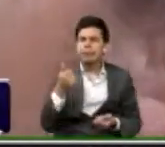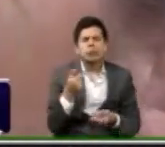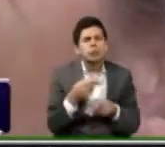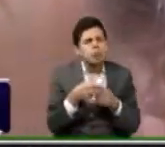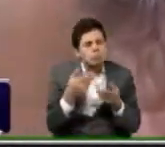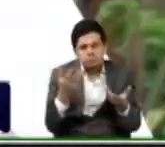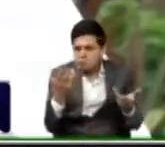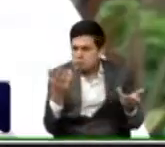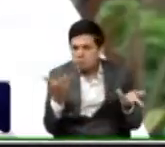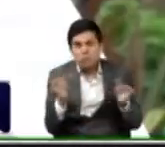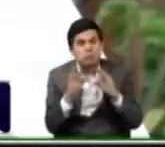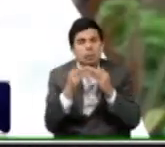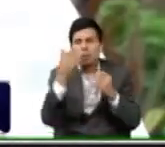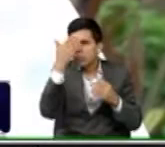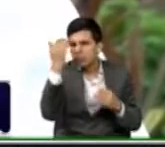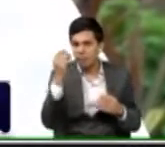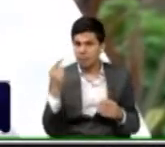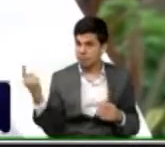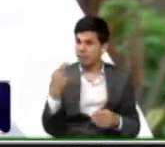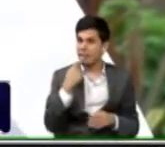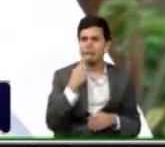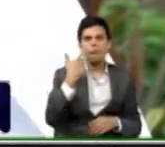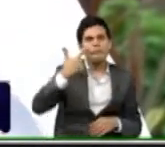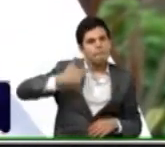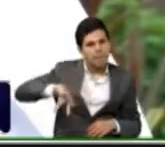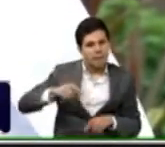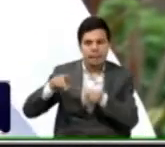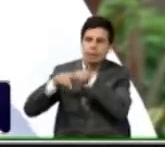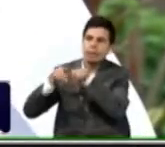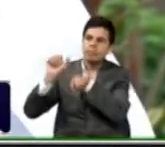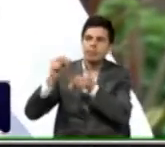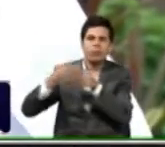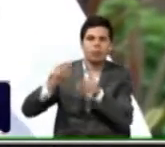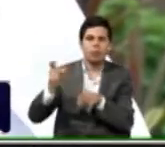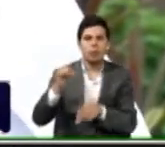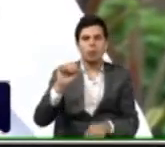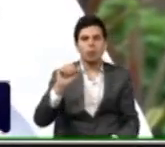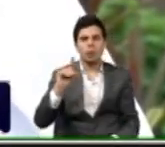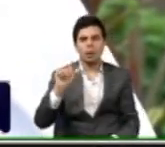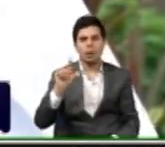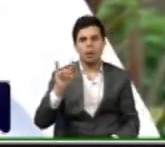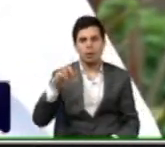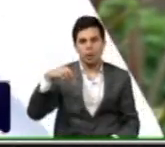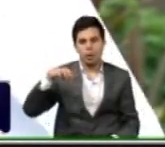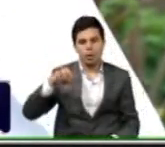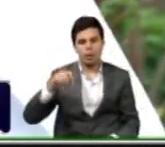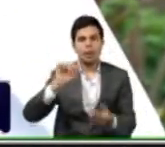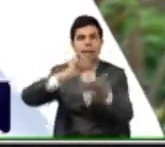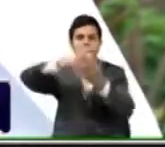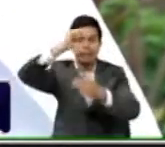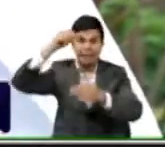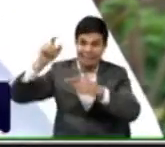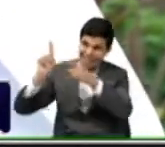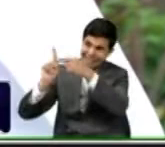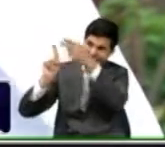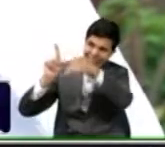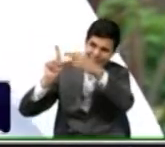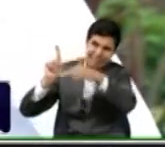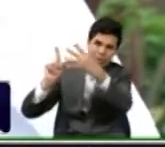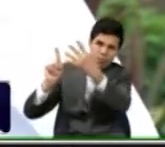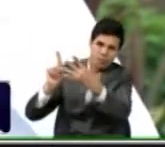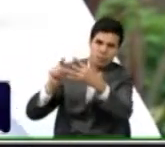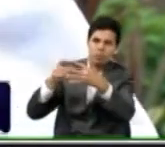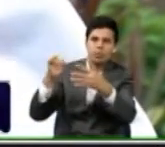sobre sus parece que refiere decir que tiene una hermana Guadalupe la cual Tuvo cuatro hijos este